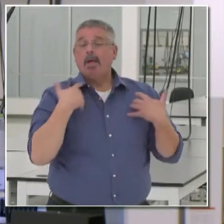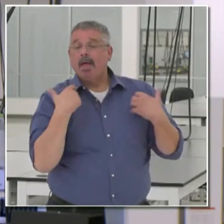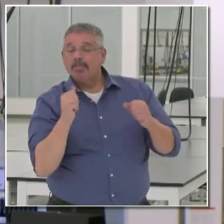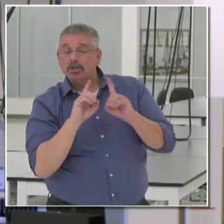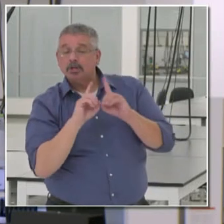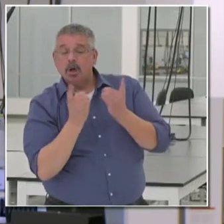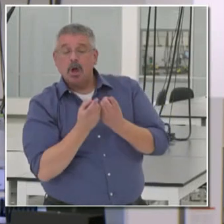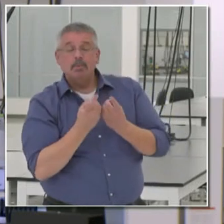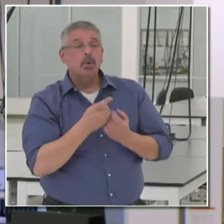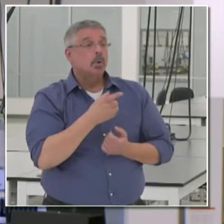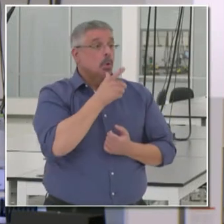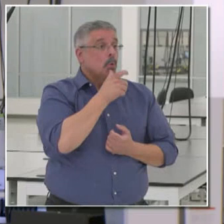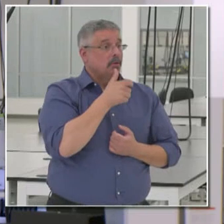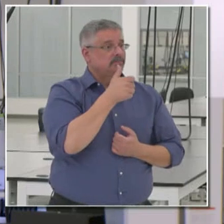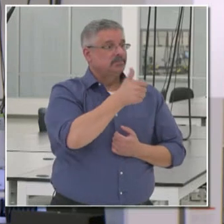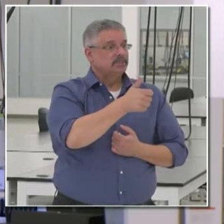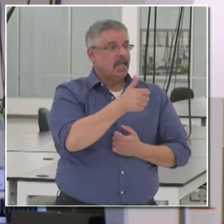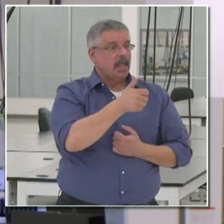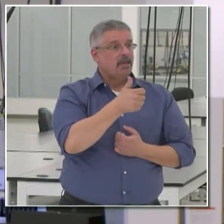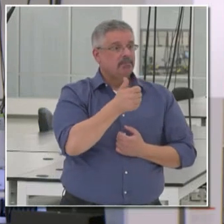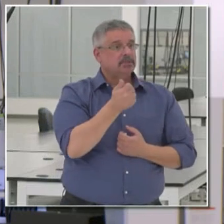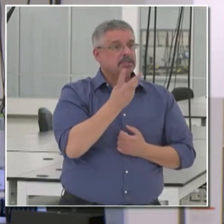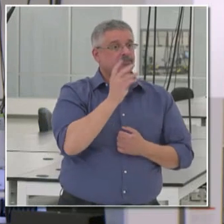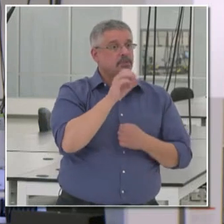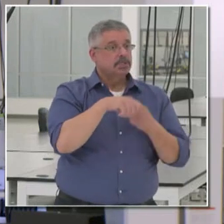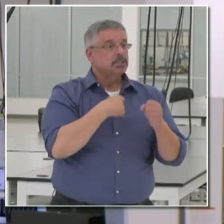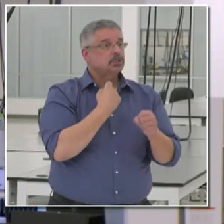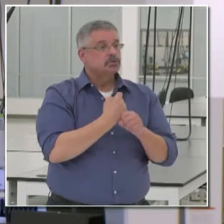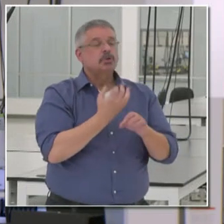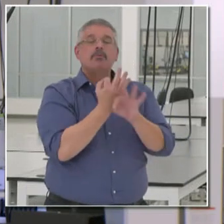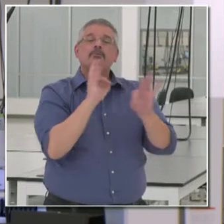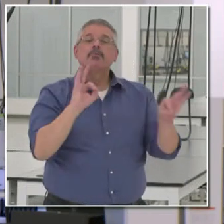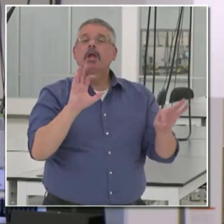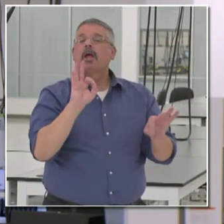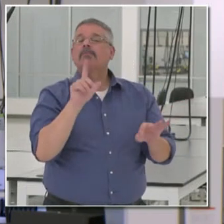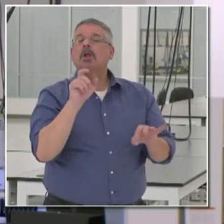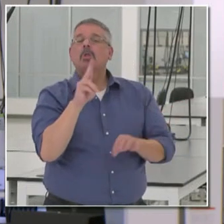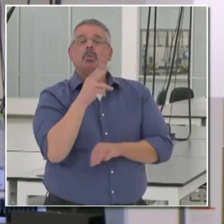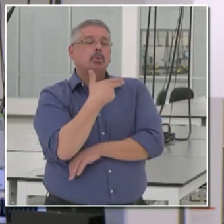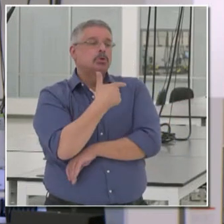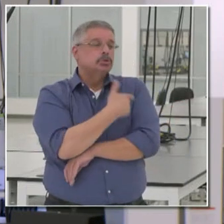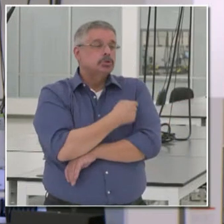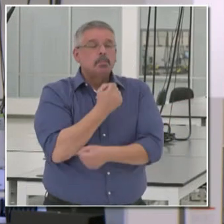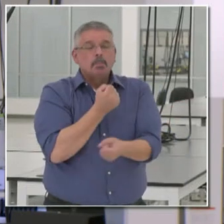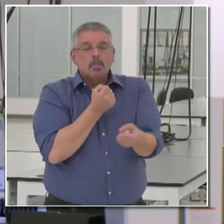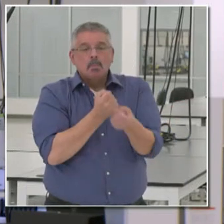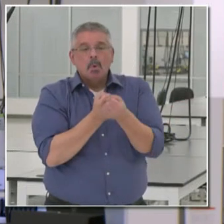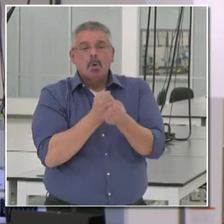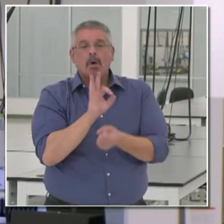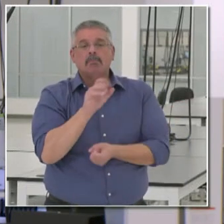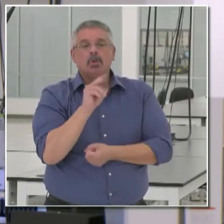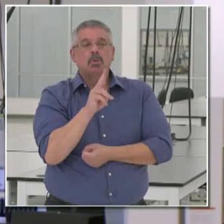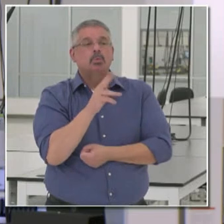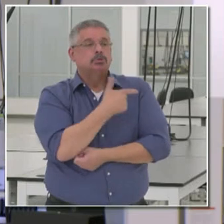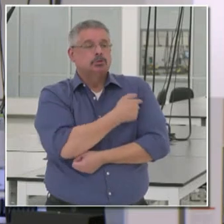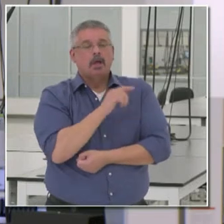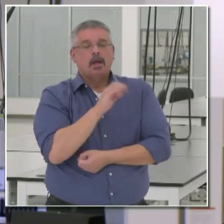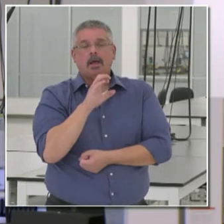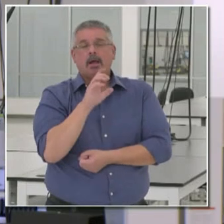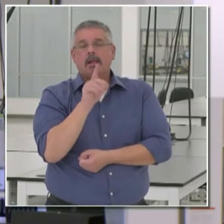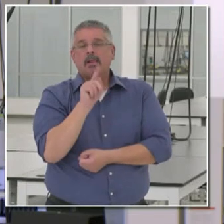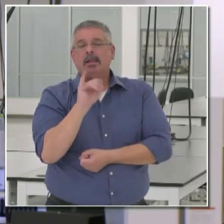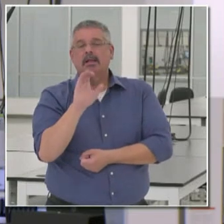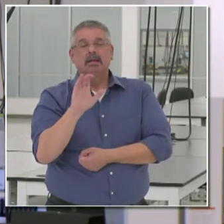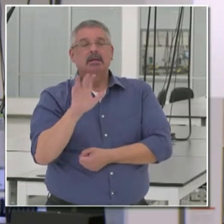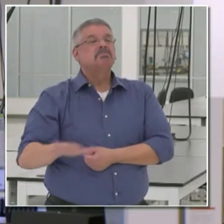estado departamentos de salubridad locales que han estado por años ya ofreciendo clínicas de vacunas gratuitas